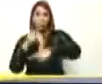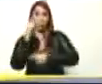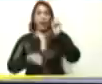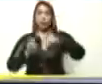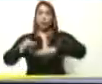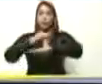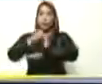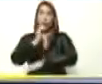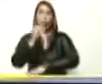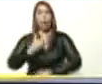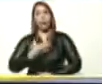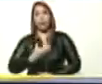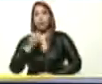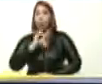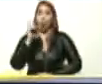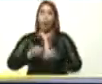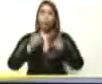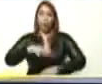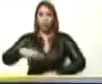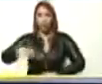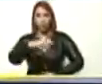alguna alcaldía, y en algún estado,